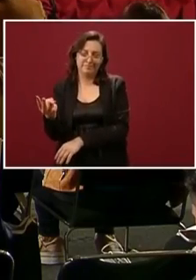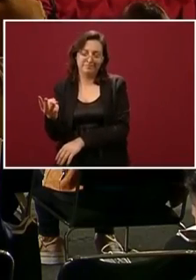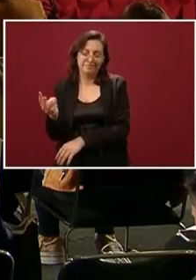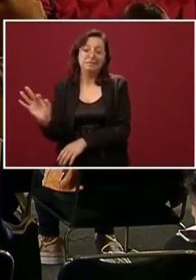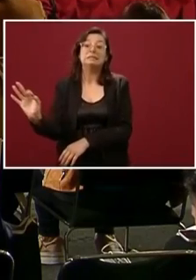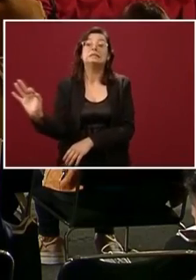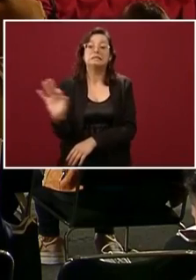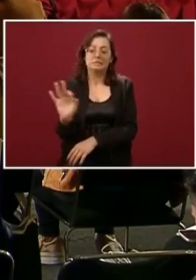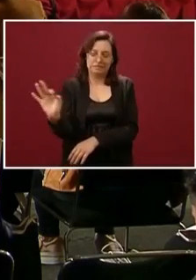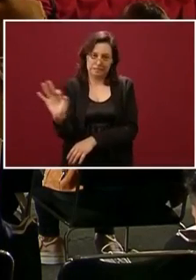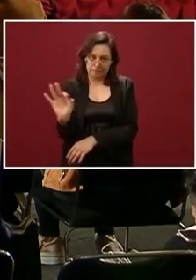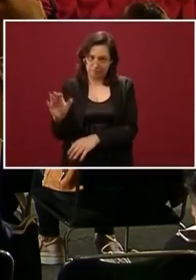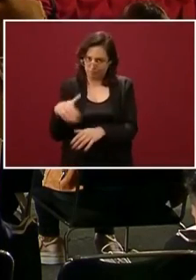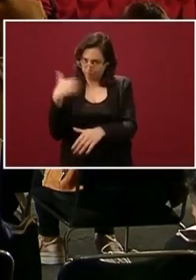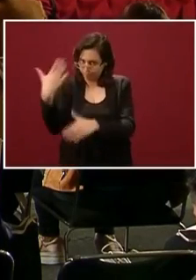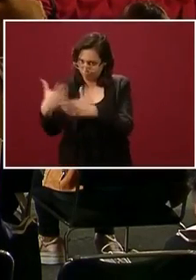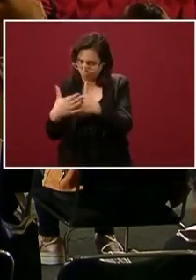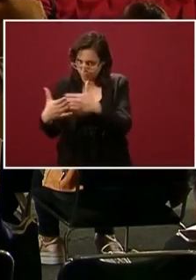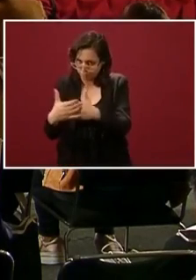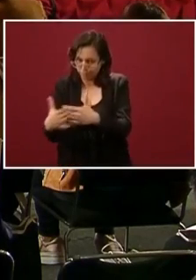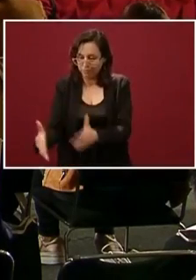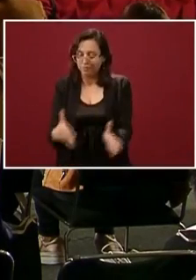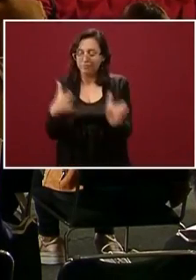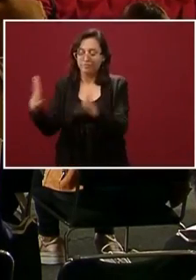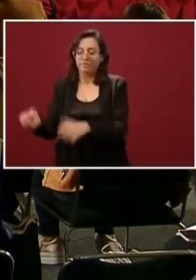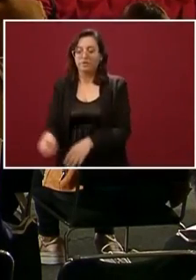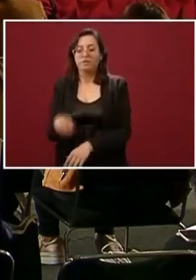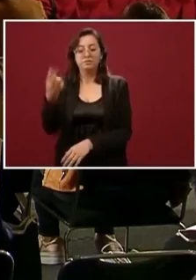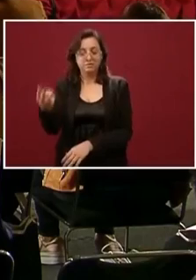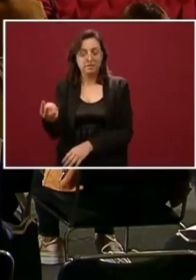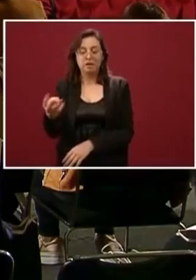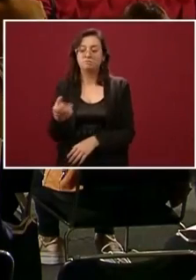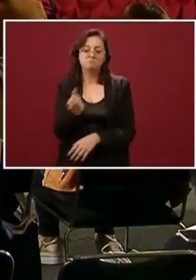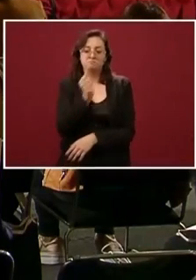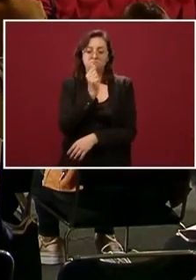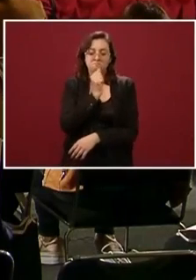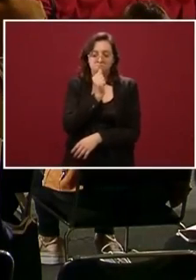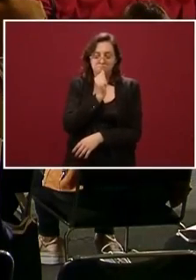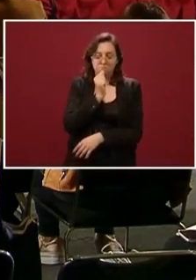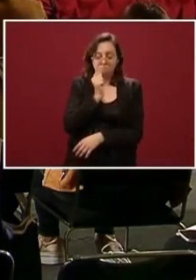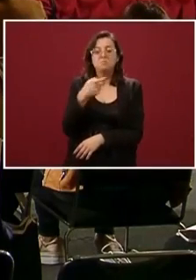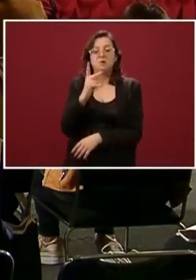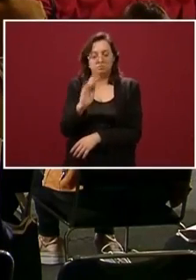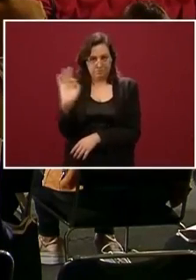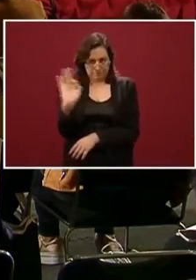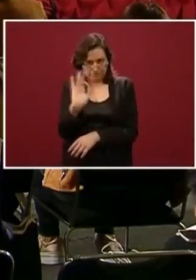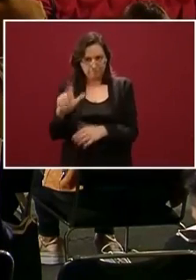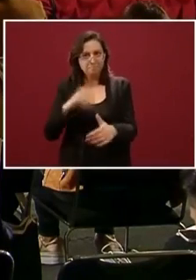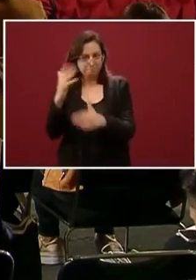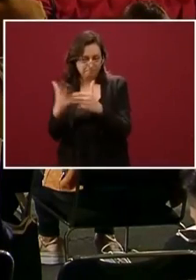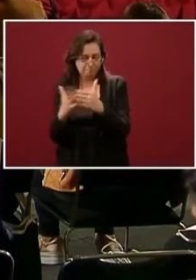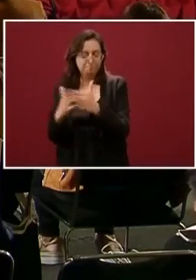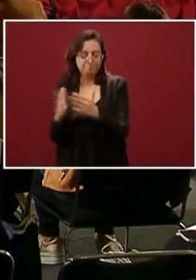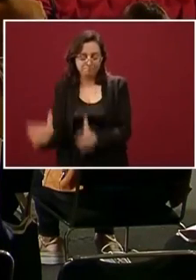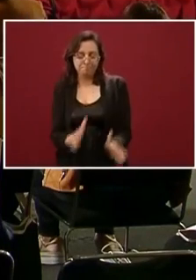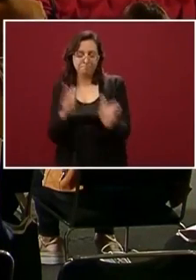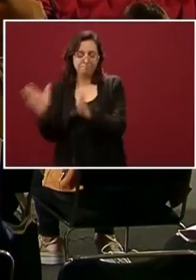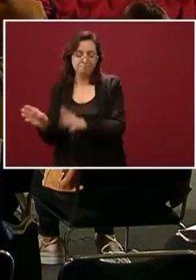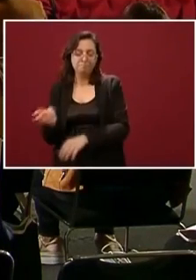podría ser más adelante el escenario 3 del que siempre habíamos comentado. Entonces, hasta este punto es la parte